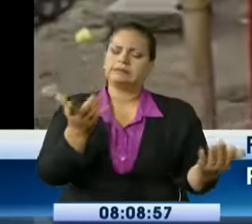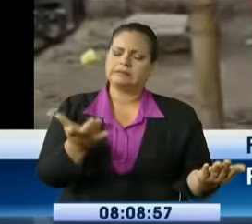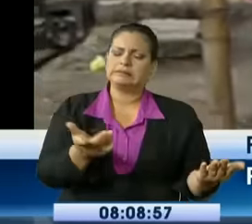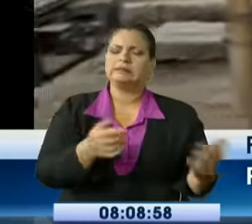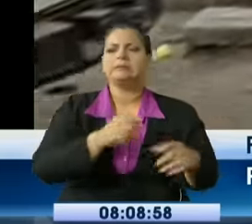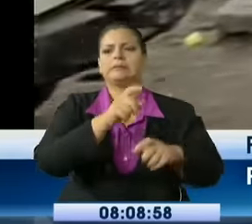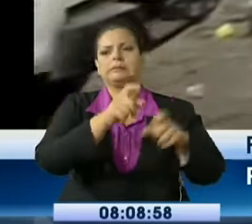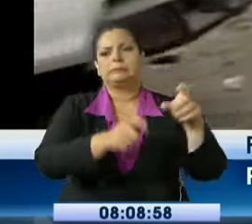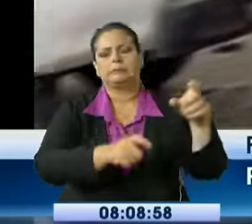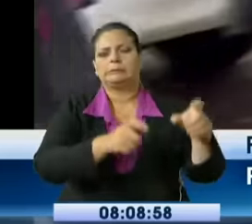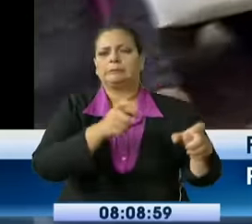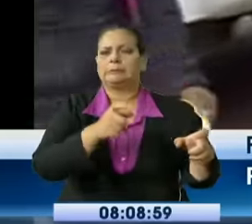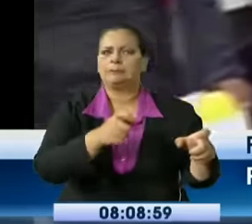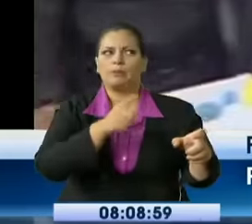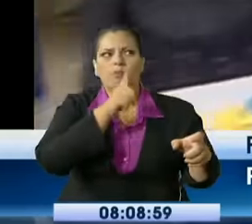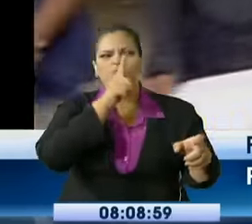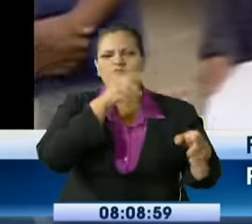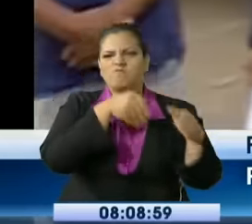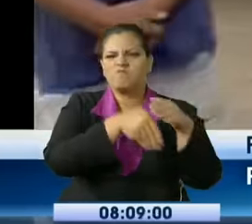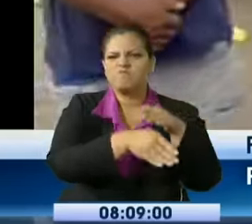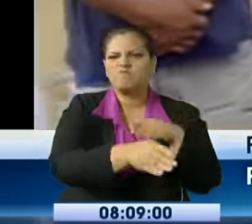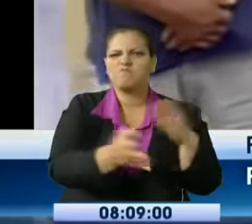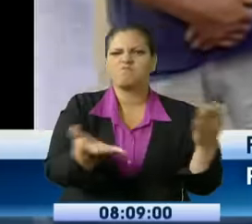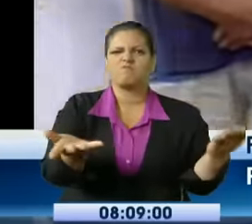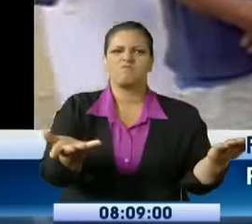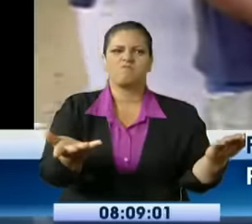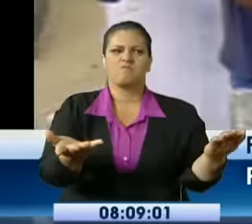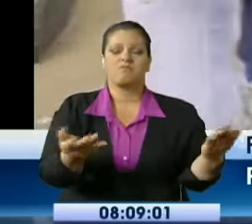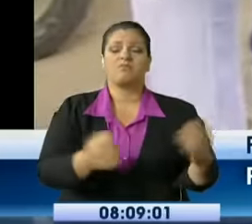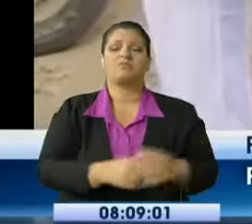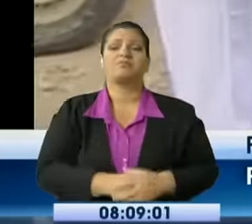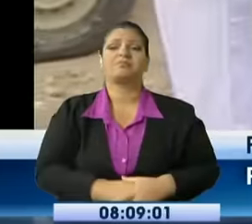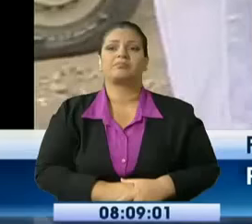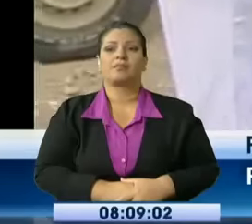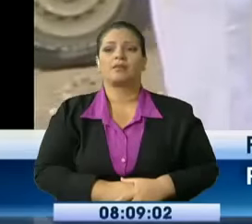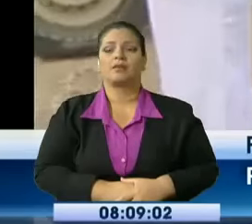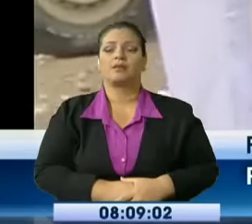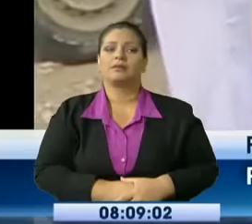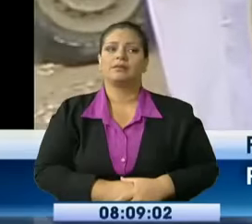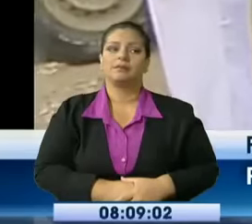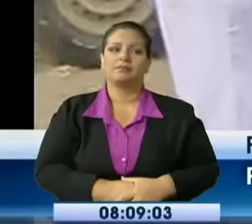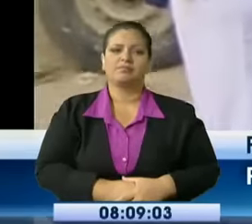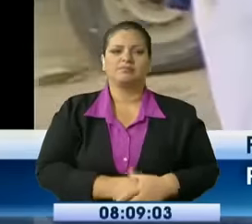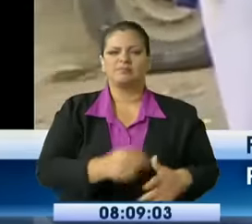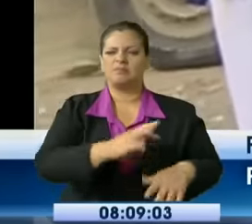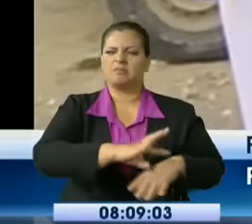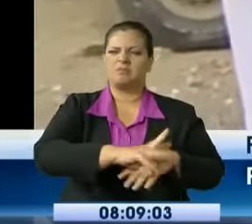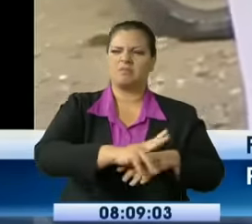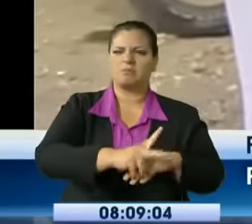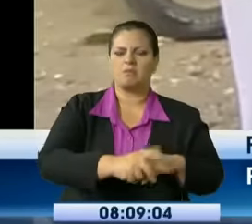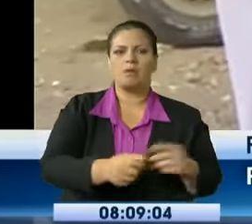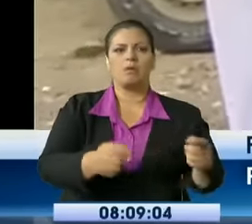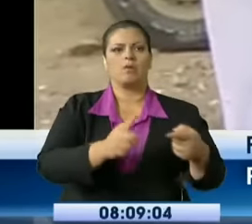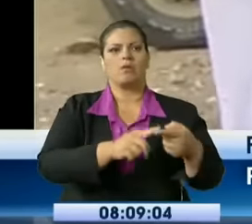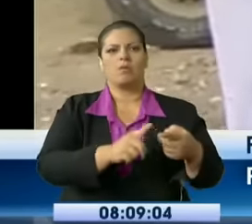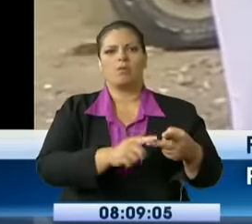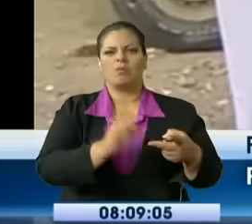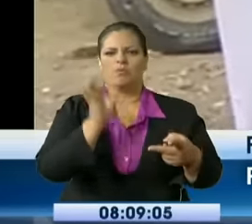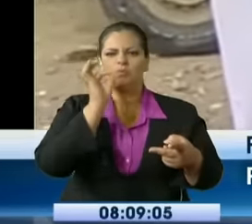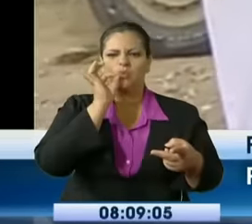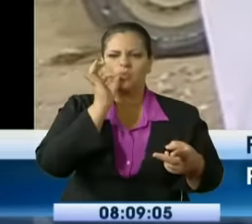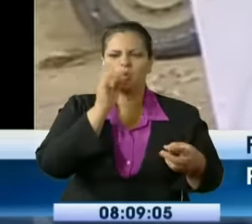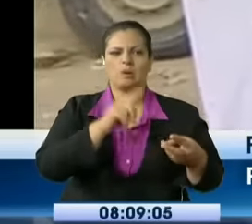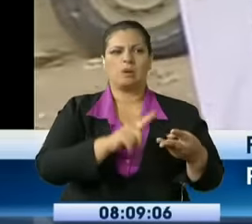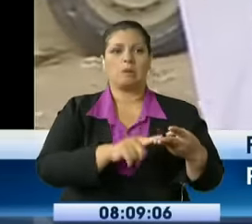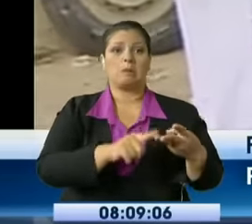en donde la señora denuncia que se ha procedido a, bueno, a hacer algunos ilícitos, supuestamente eso la policía lo determinará. Aquí